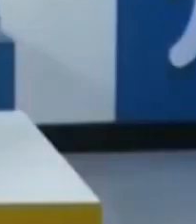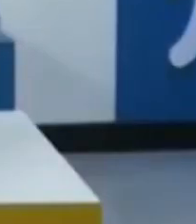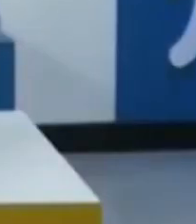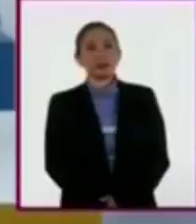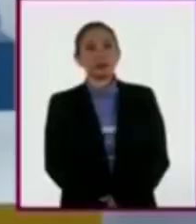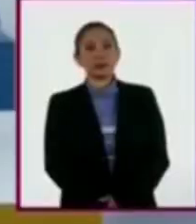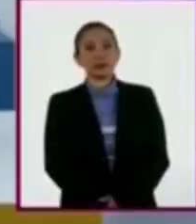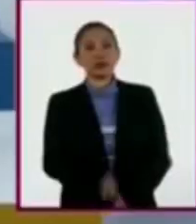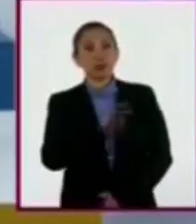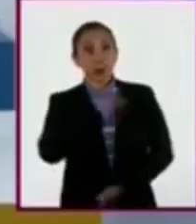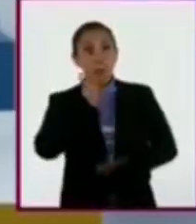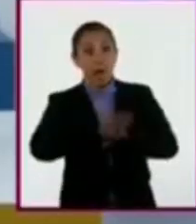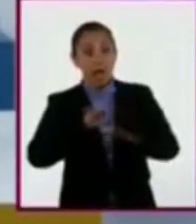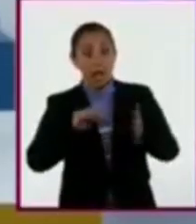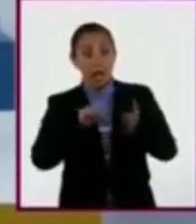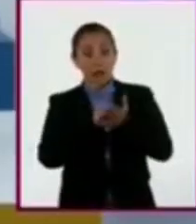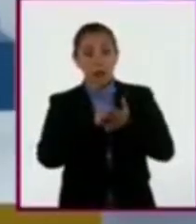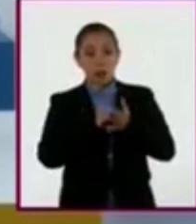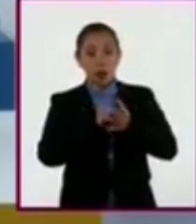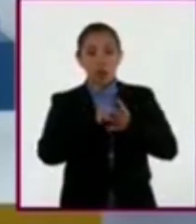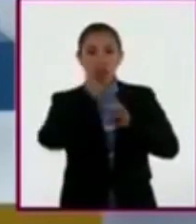Podemos complementar con un esquema.